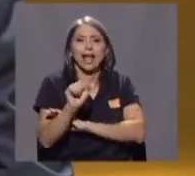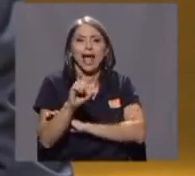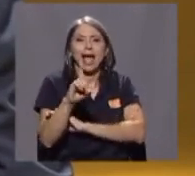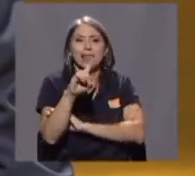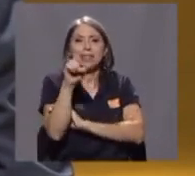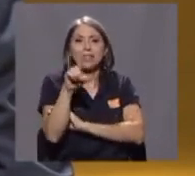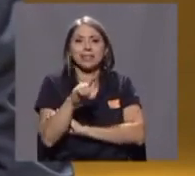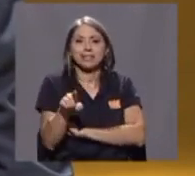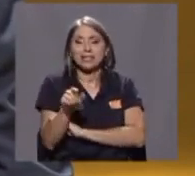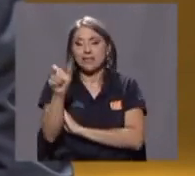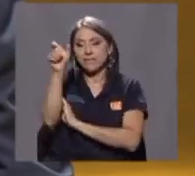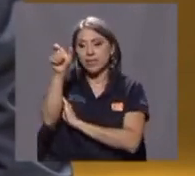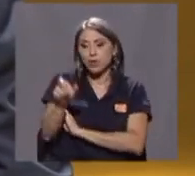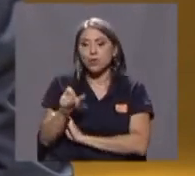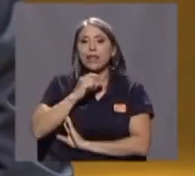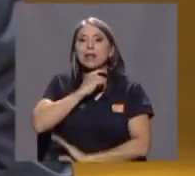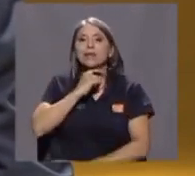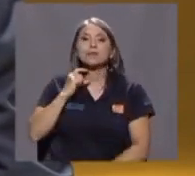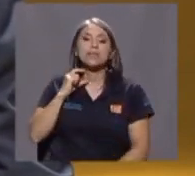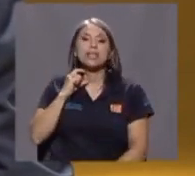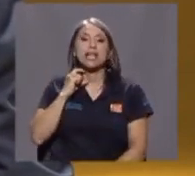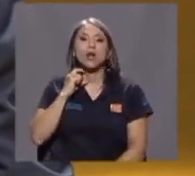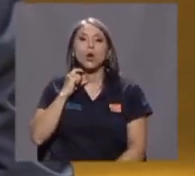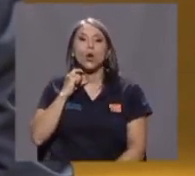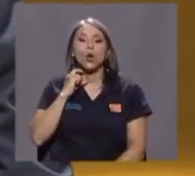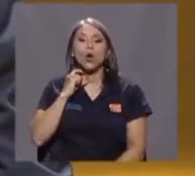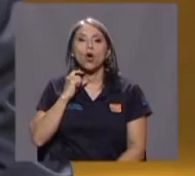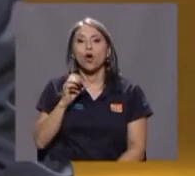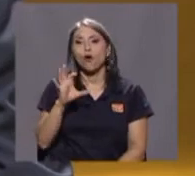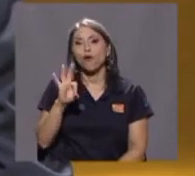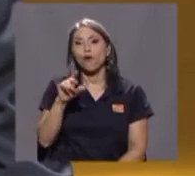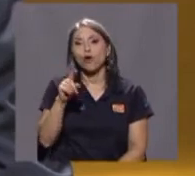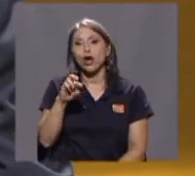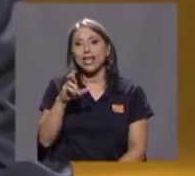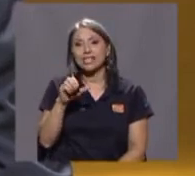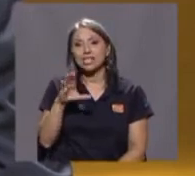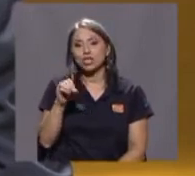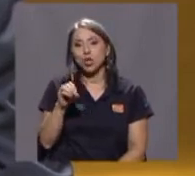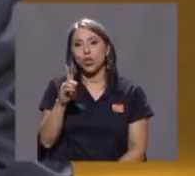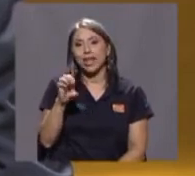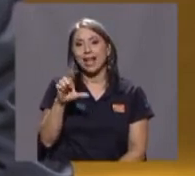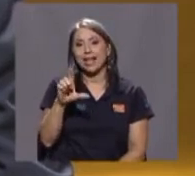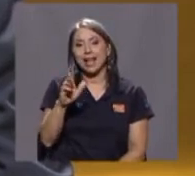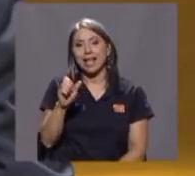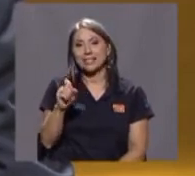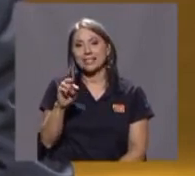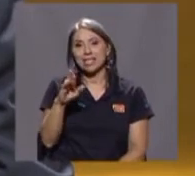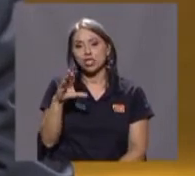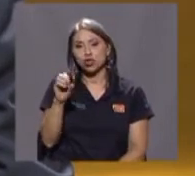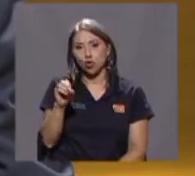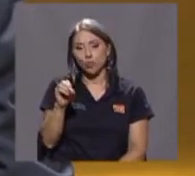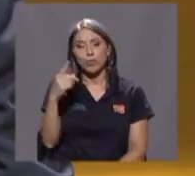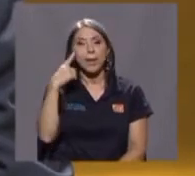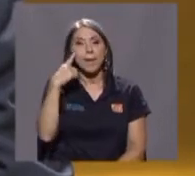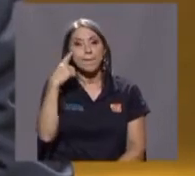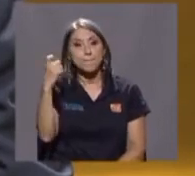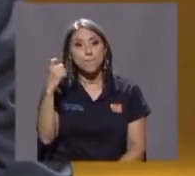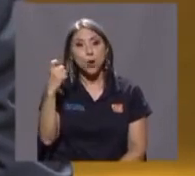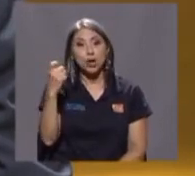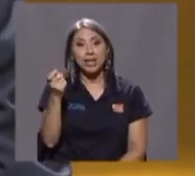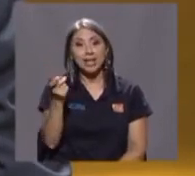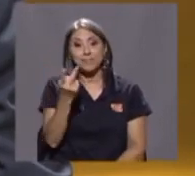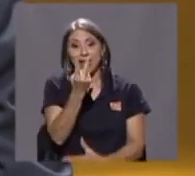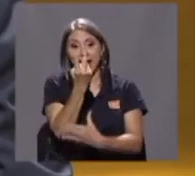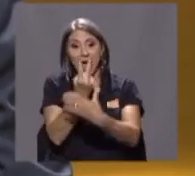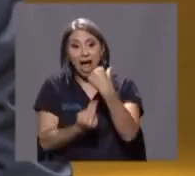del presbítero Florencio del Castillo. Florencio del Castillo, porque ambos tuvieron